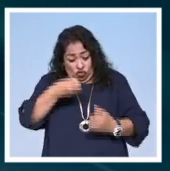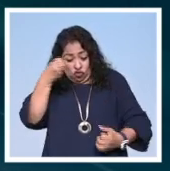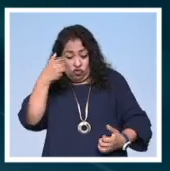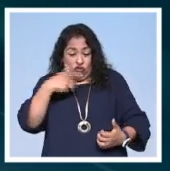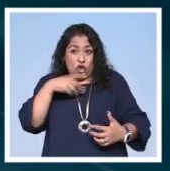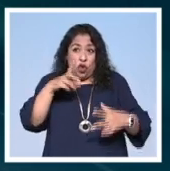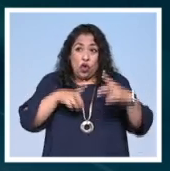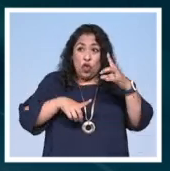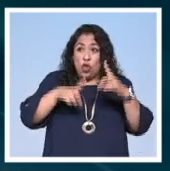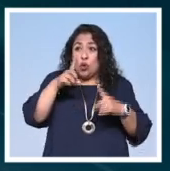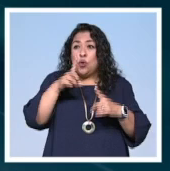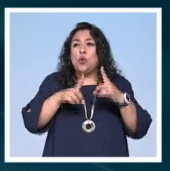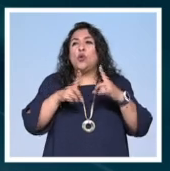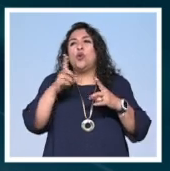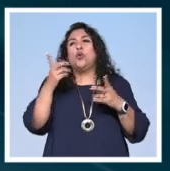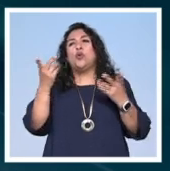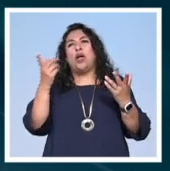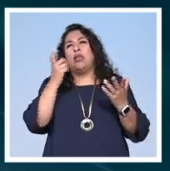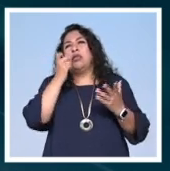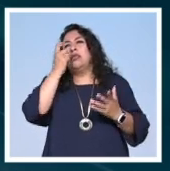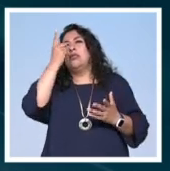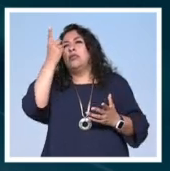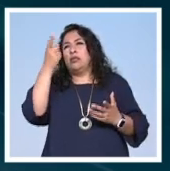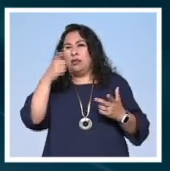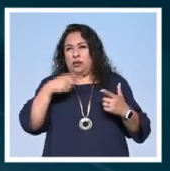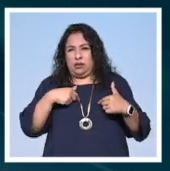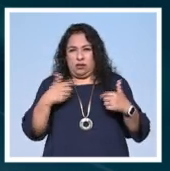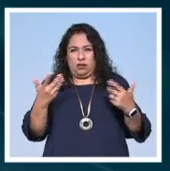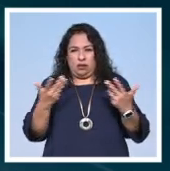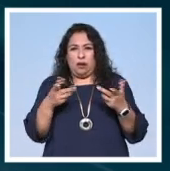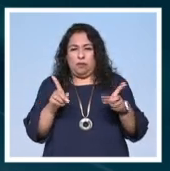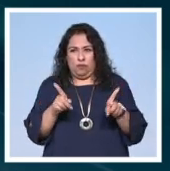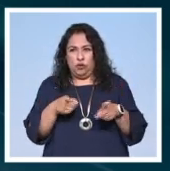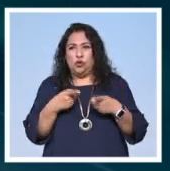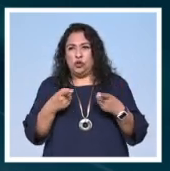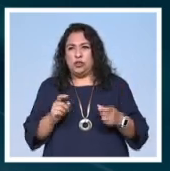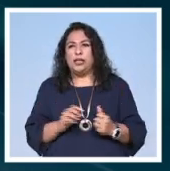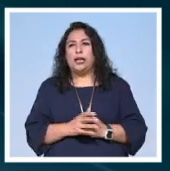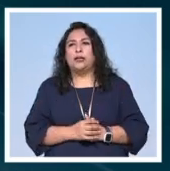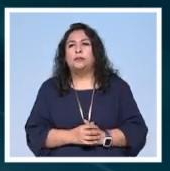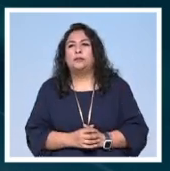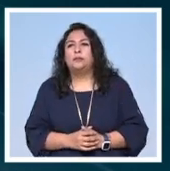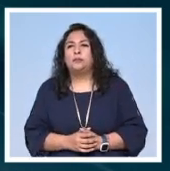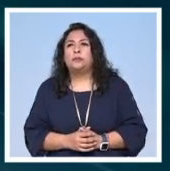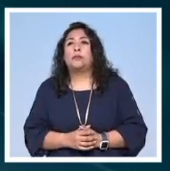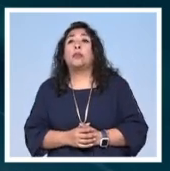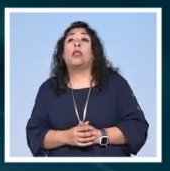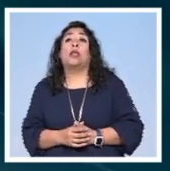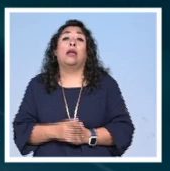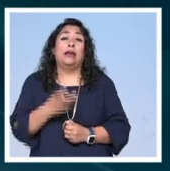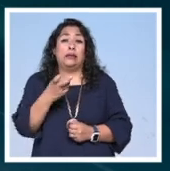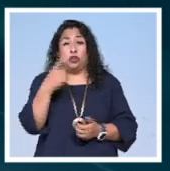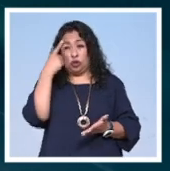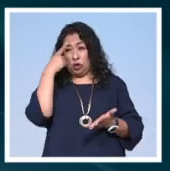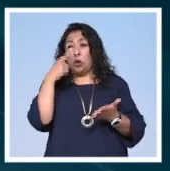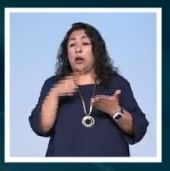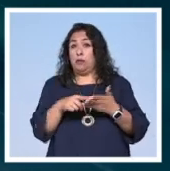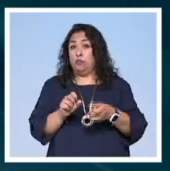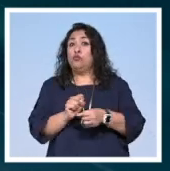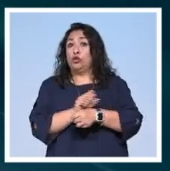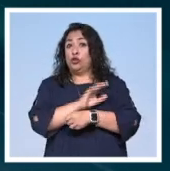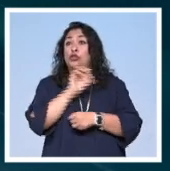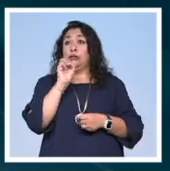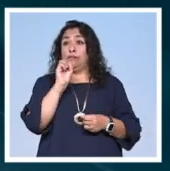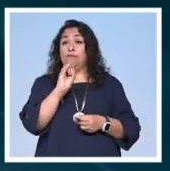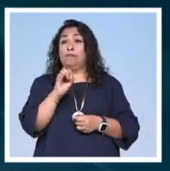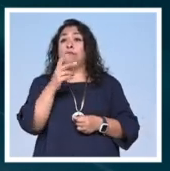inquietudes como compositores como ejecutantes y este y es algo que creo que es bastante emocionante no